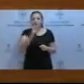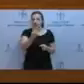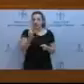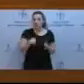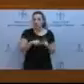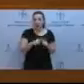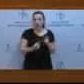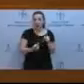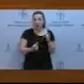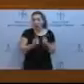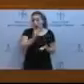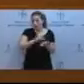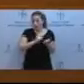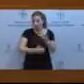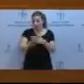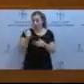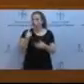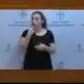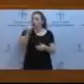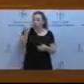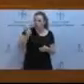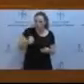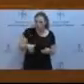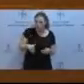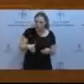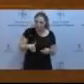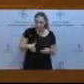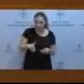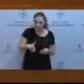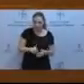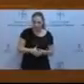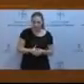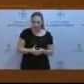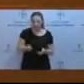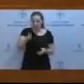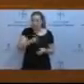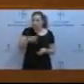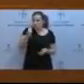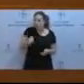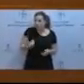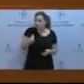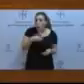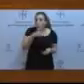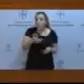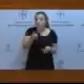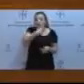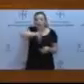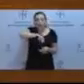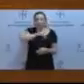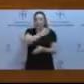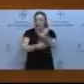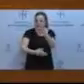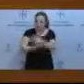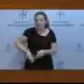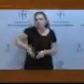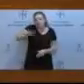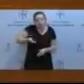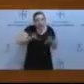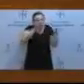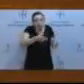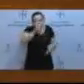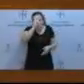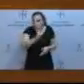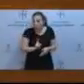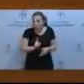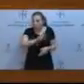alguna ocasión. Cual gota malaya seguiremos insistiendo con este tema. Para nosotros, al menos, la discapacidad es más que importante. No sé para usted. Parece que le aburre